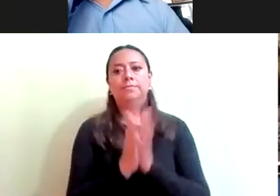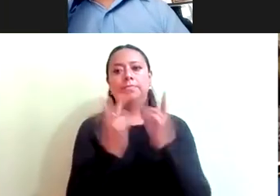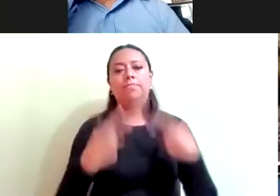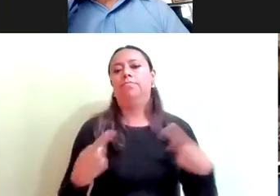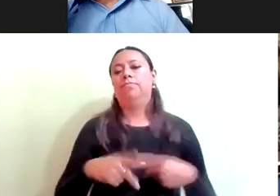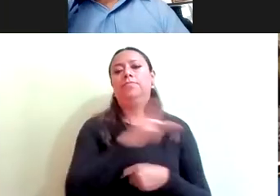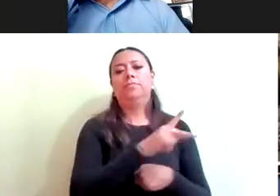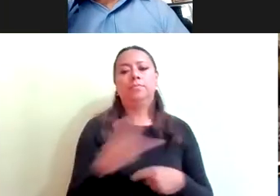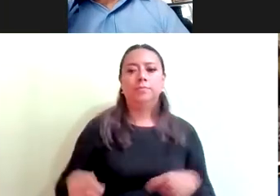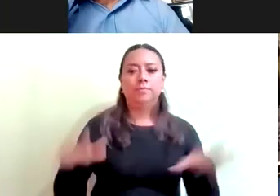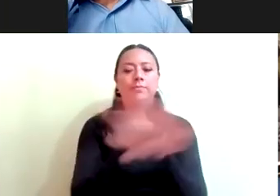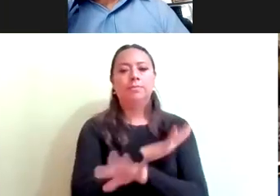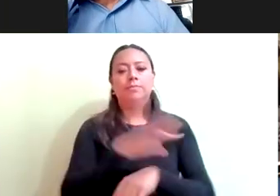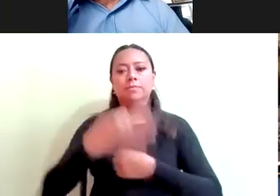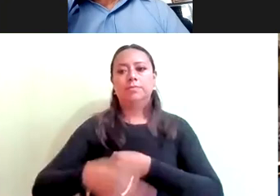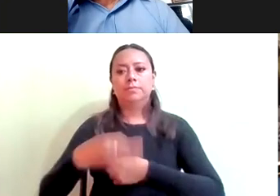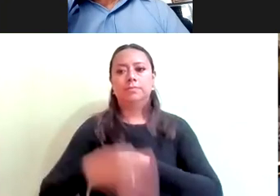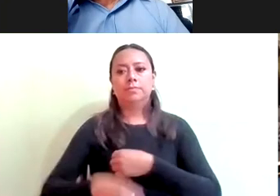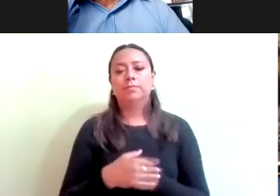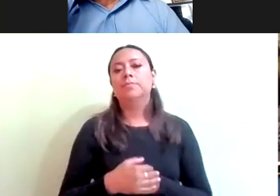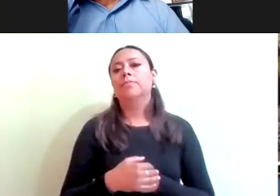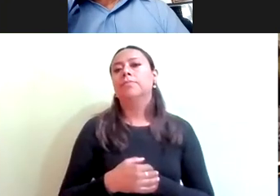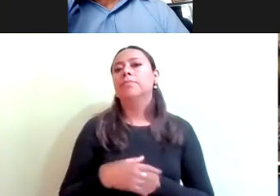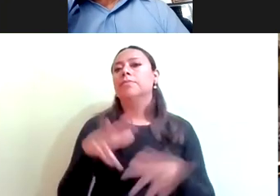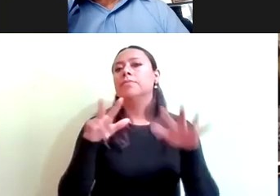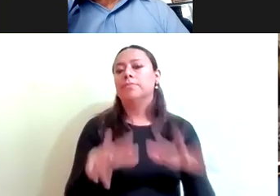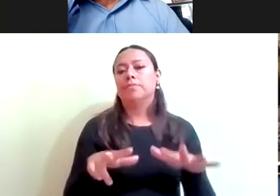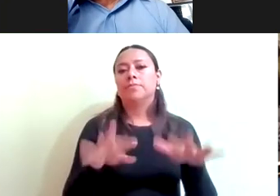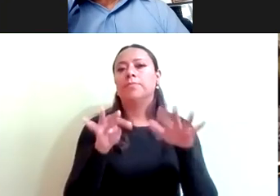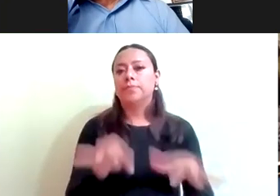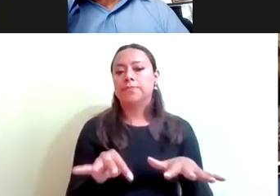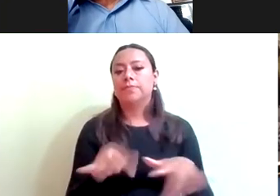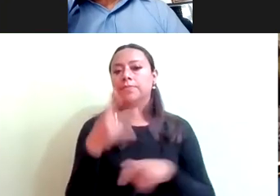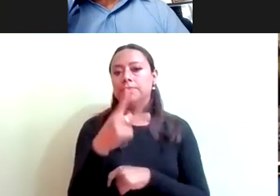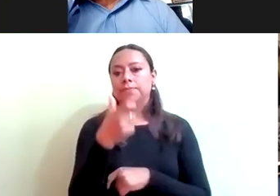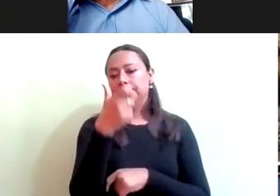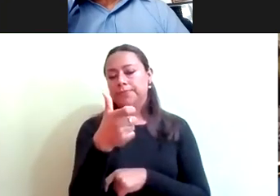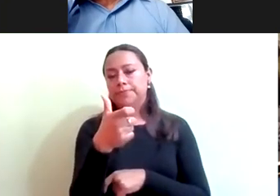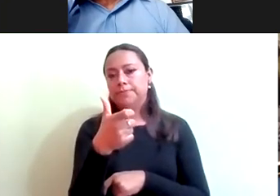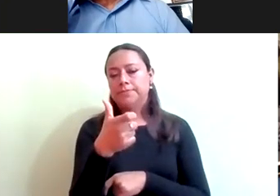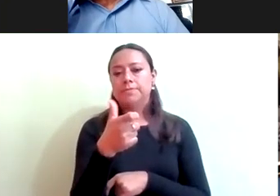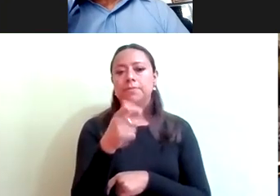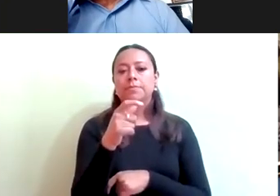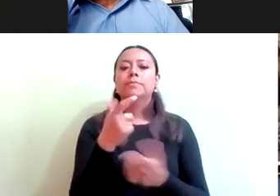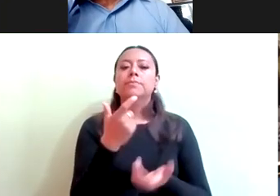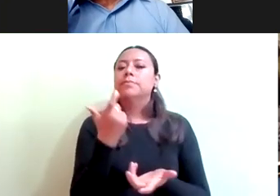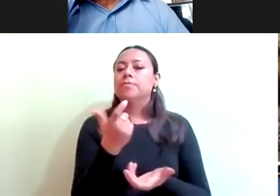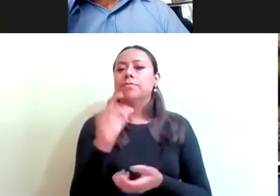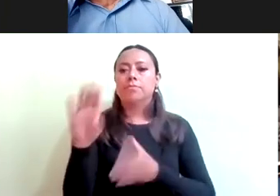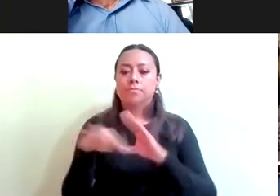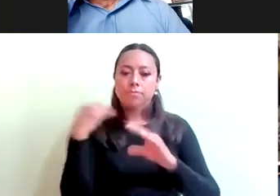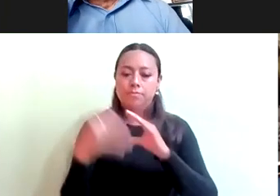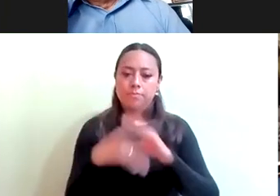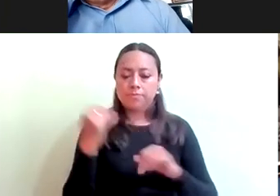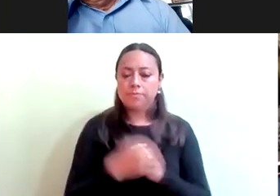y reforma los transitorios 18º y 19º del presupuesto de egresos, previniendo 2